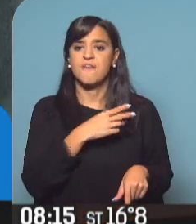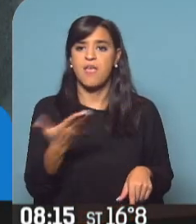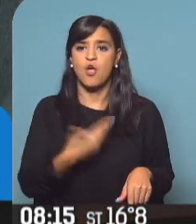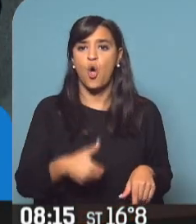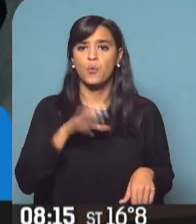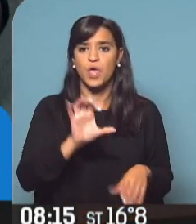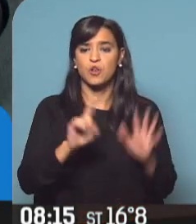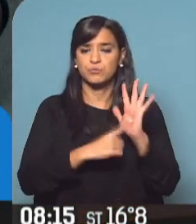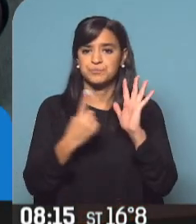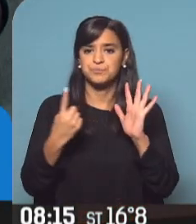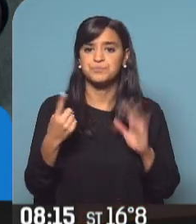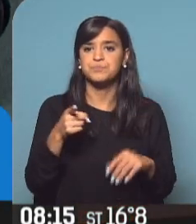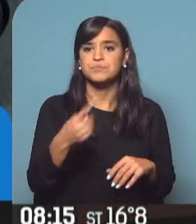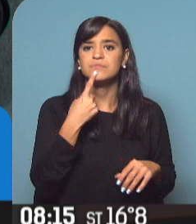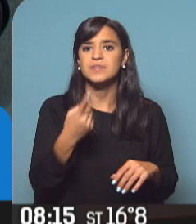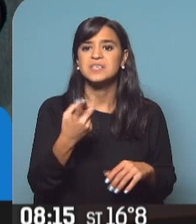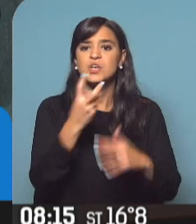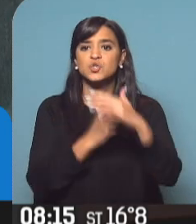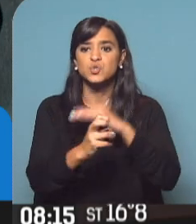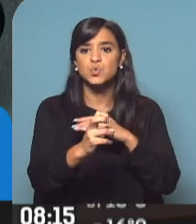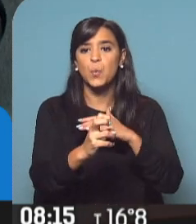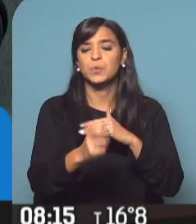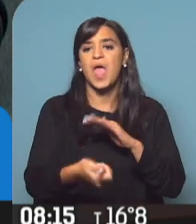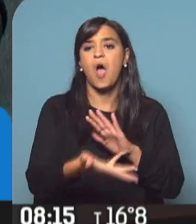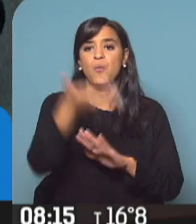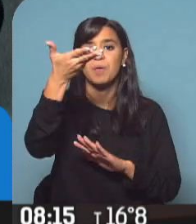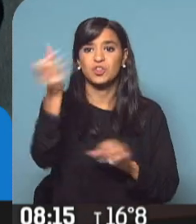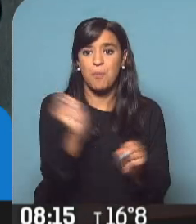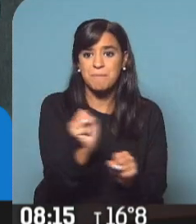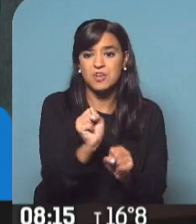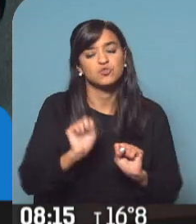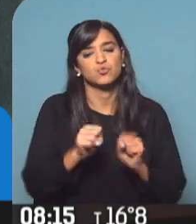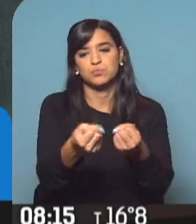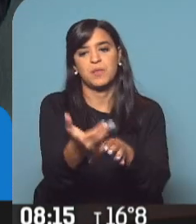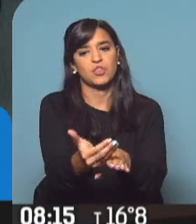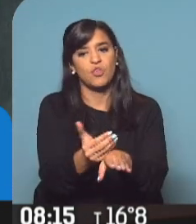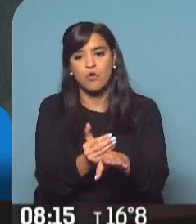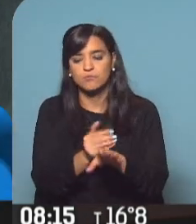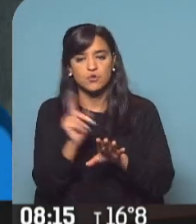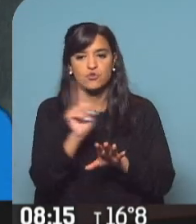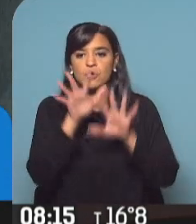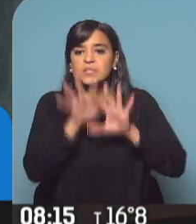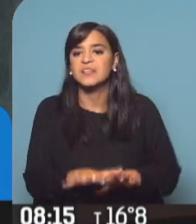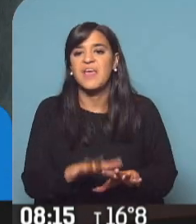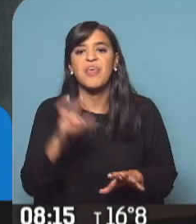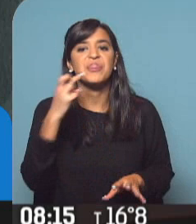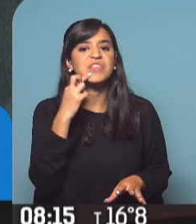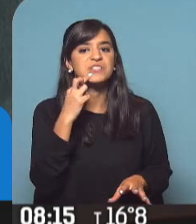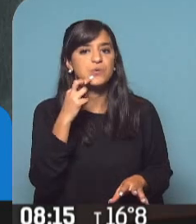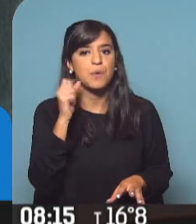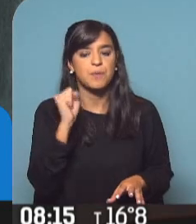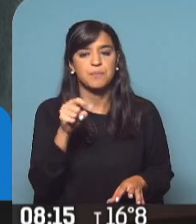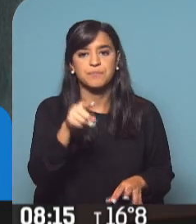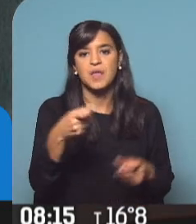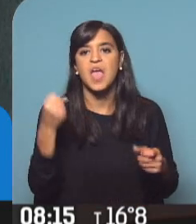marcha atrás con el anuncio del aumento del subte que estaba previsto para mayo ir a 21 pesos se va a quedar en 19 nos